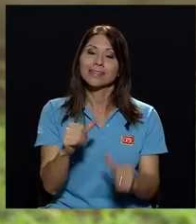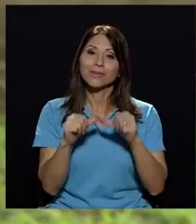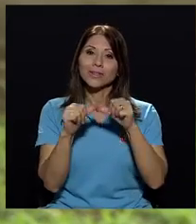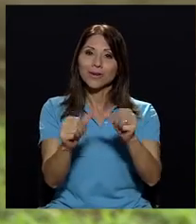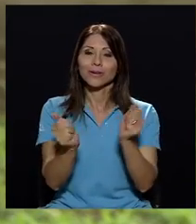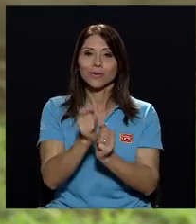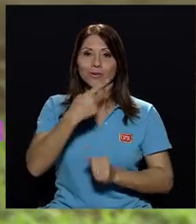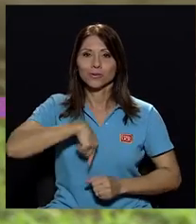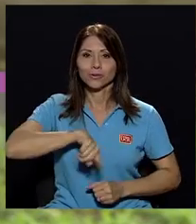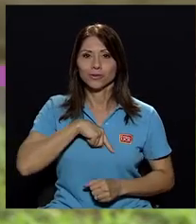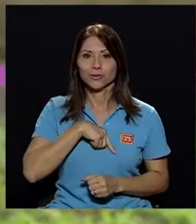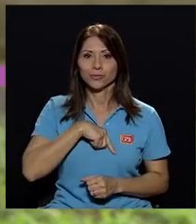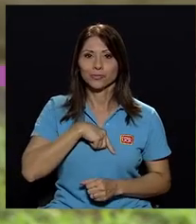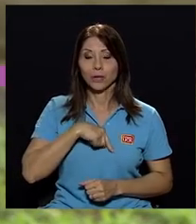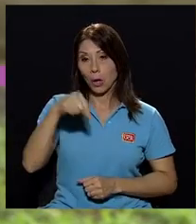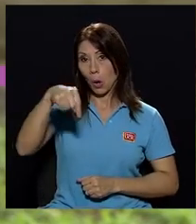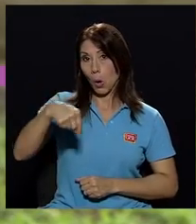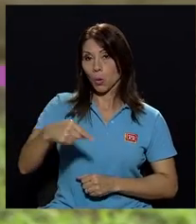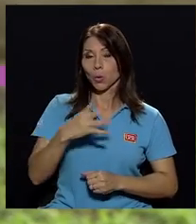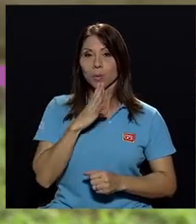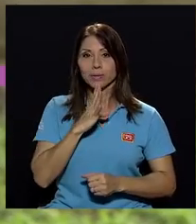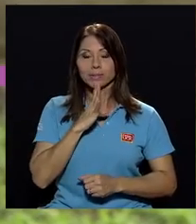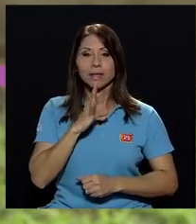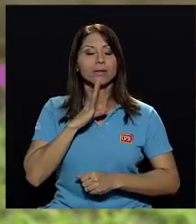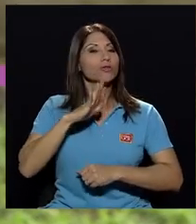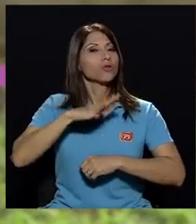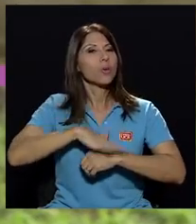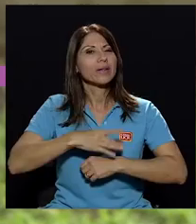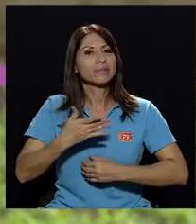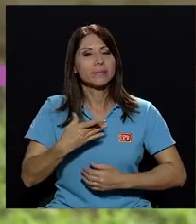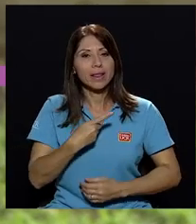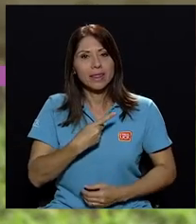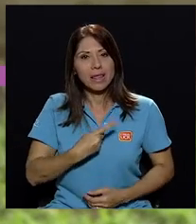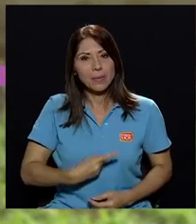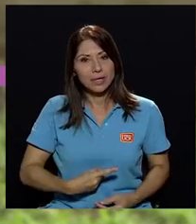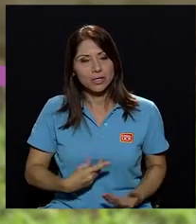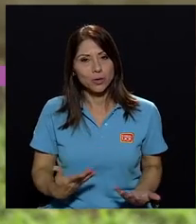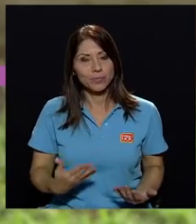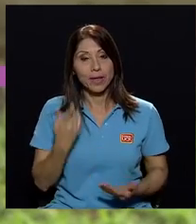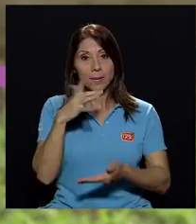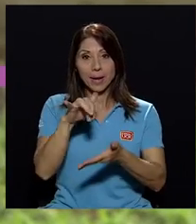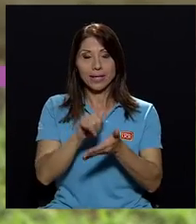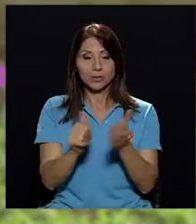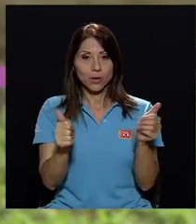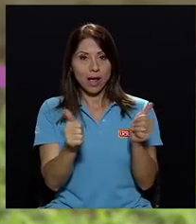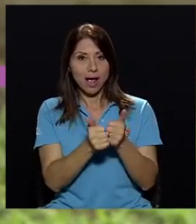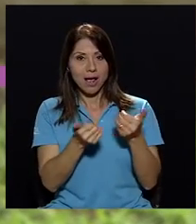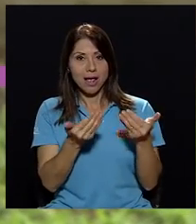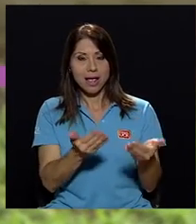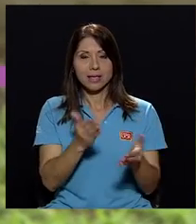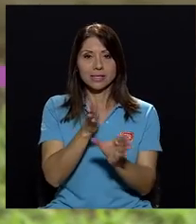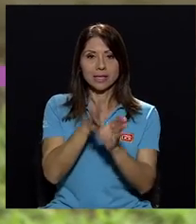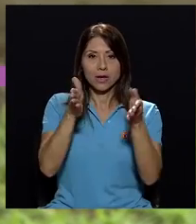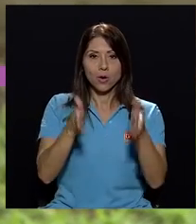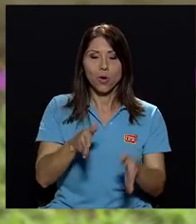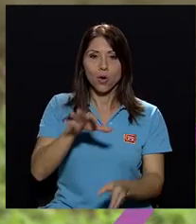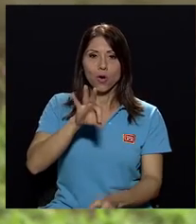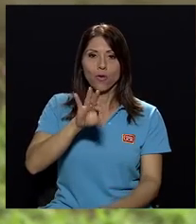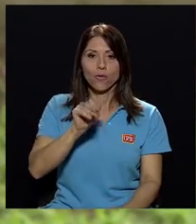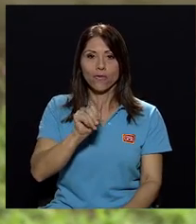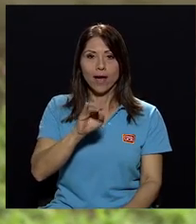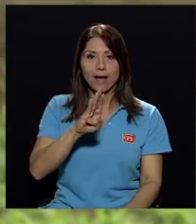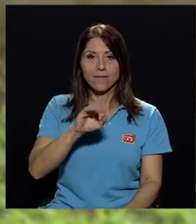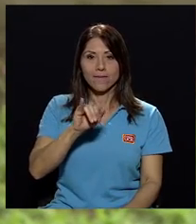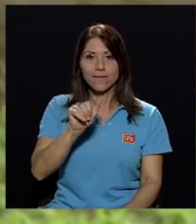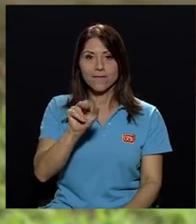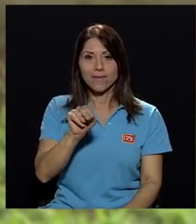Gracias por continuar con nosotros el día de hoy conversando acerca de la depresión. Para ello nos acompaña el psicólogo